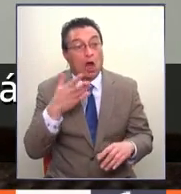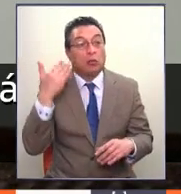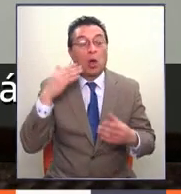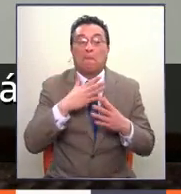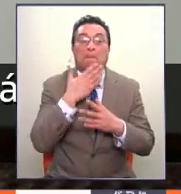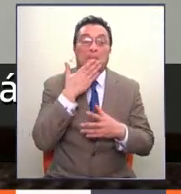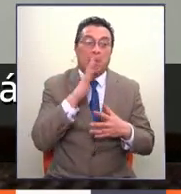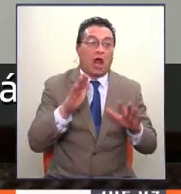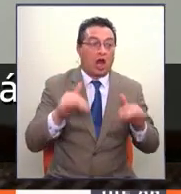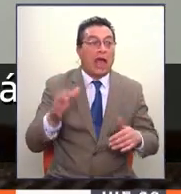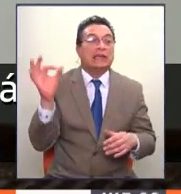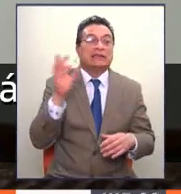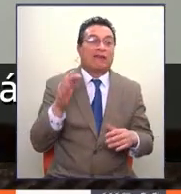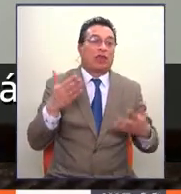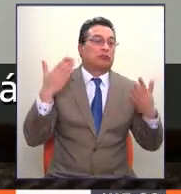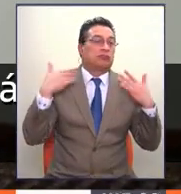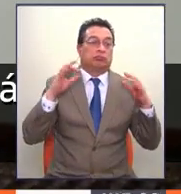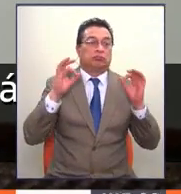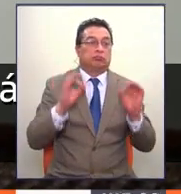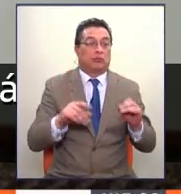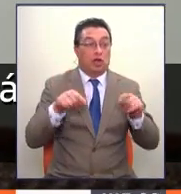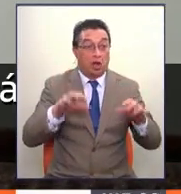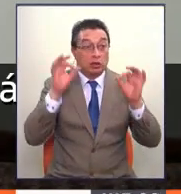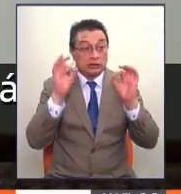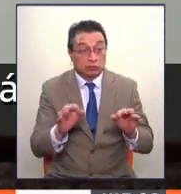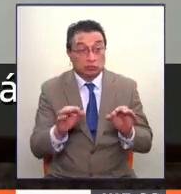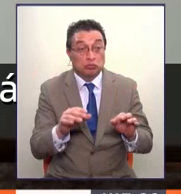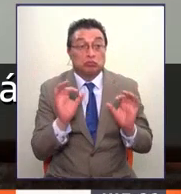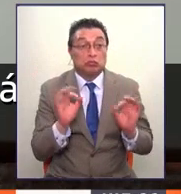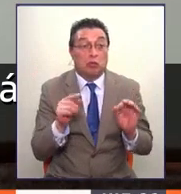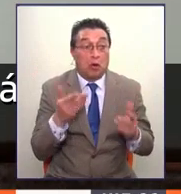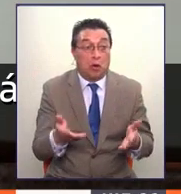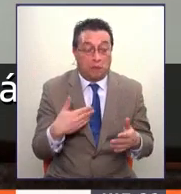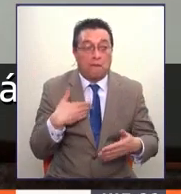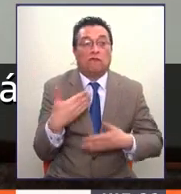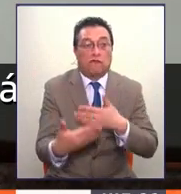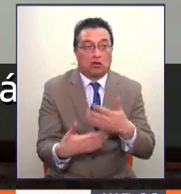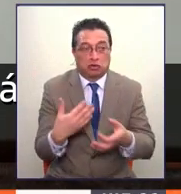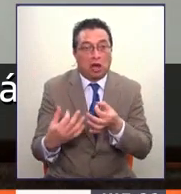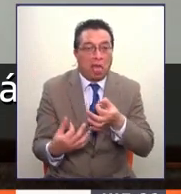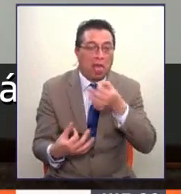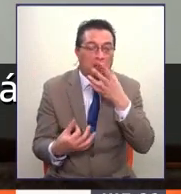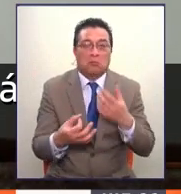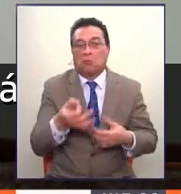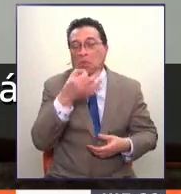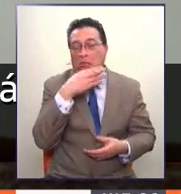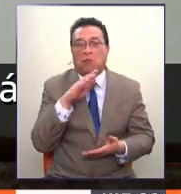do que sábado. Entonces, con toda certeza, ¿no? Está dando cierto.